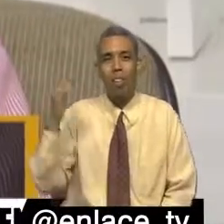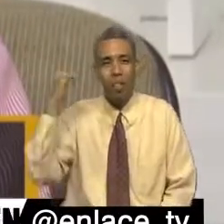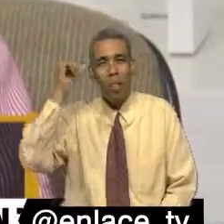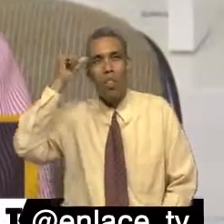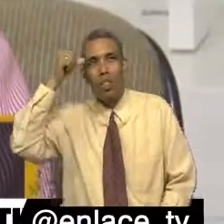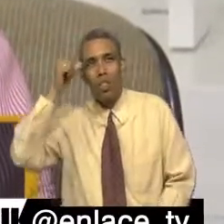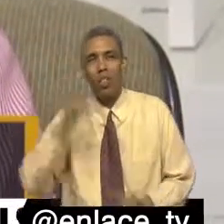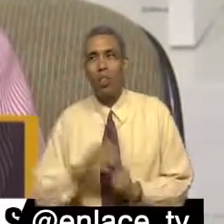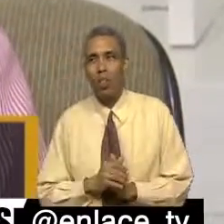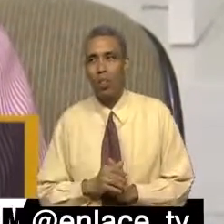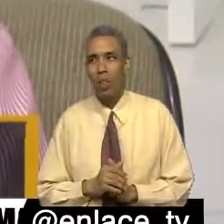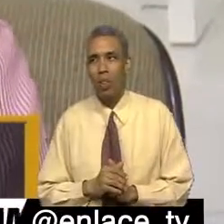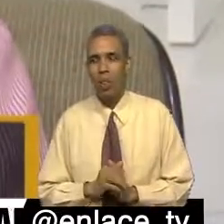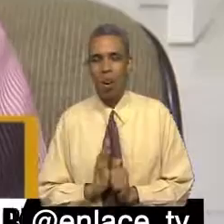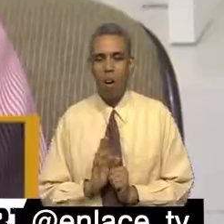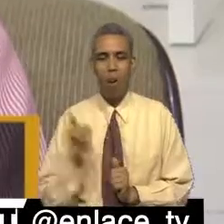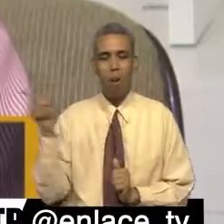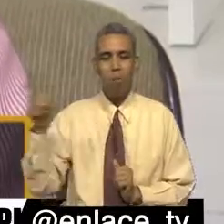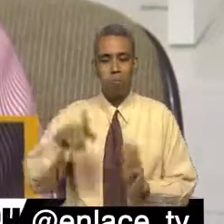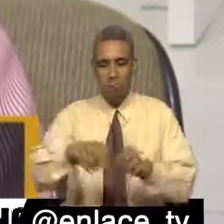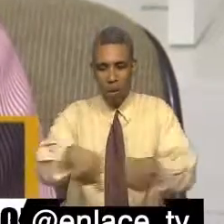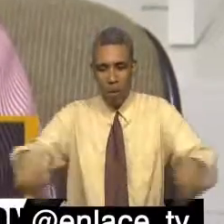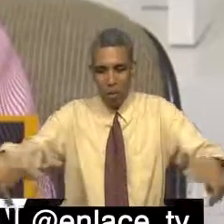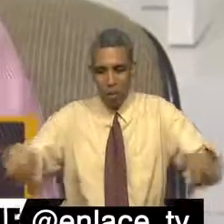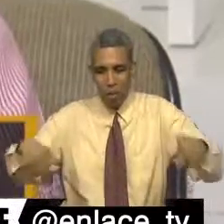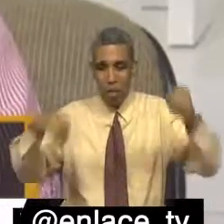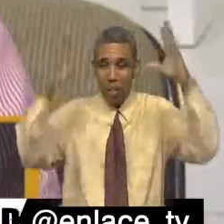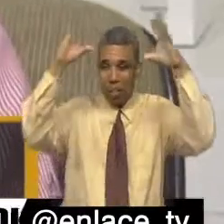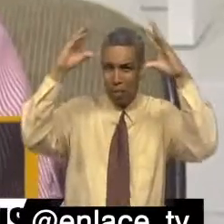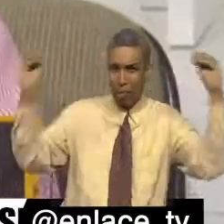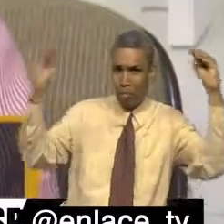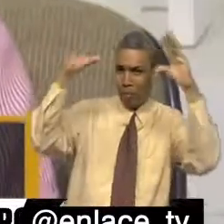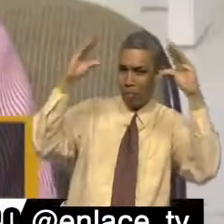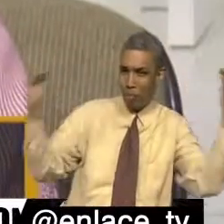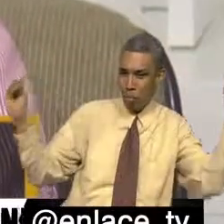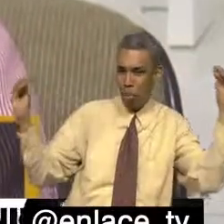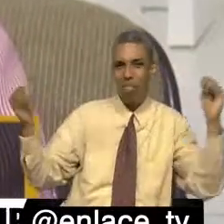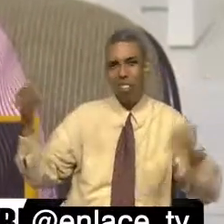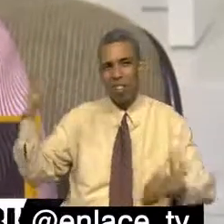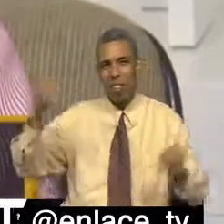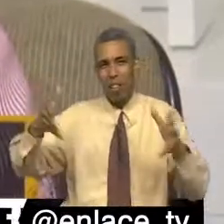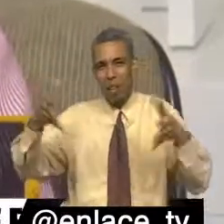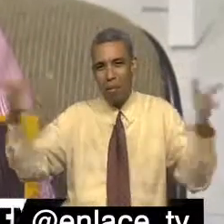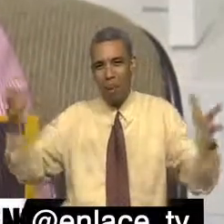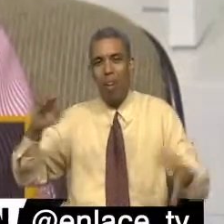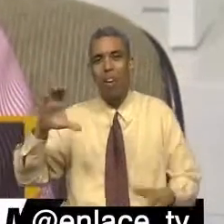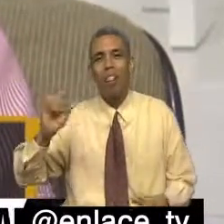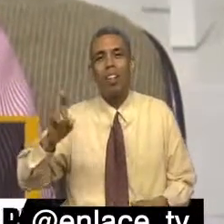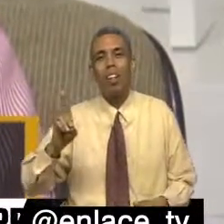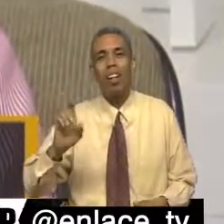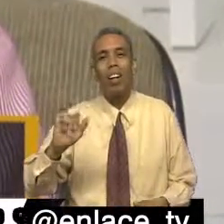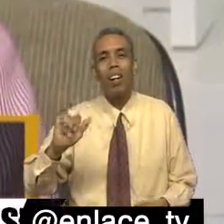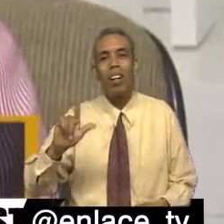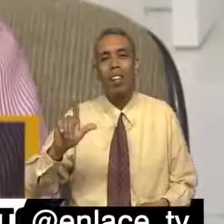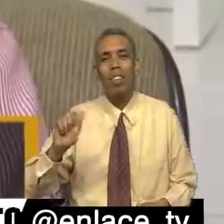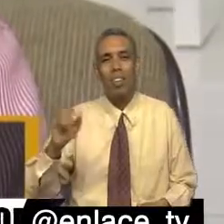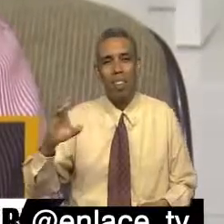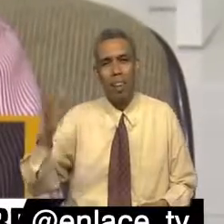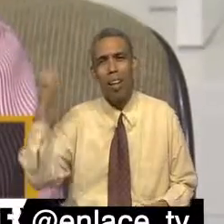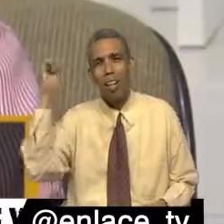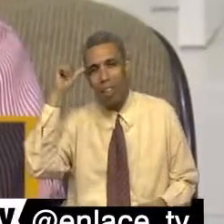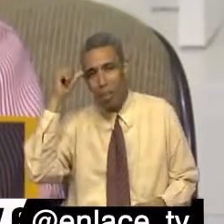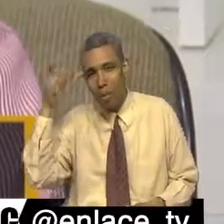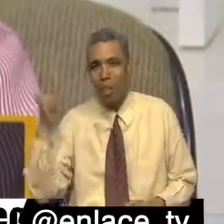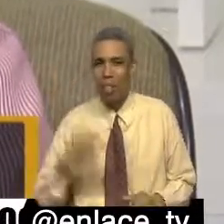centro nocturno llamado Cadillac, donde hicimos la primera noche de compositores y con un homenaje muy especial al